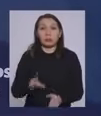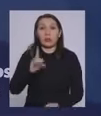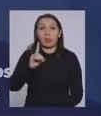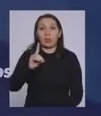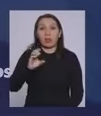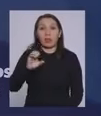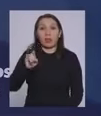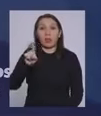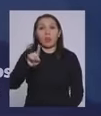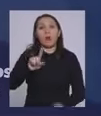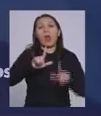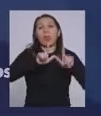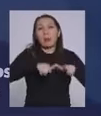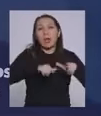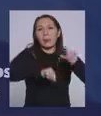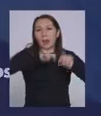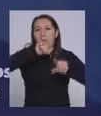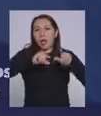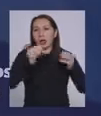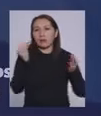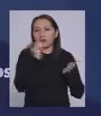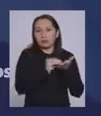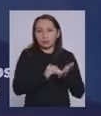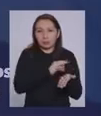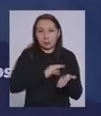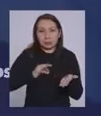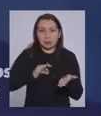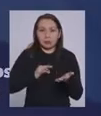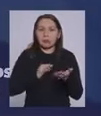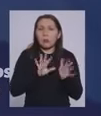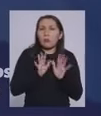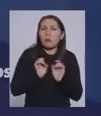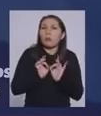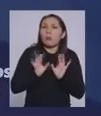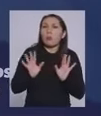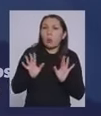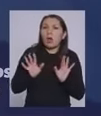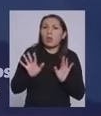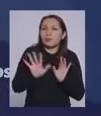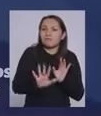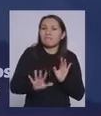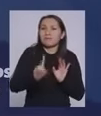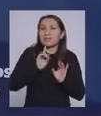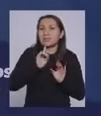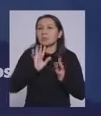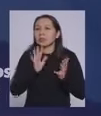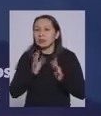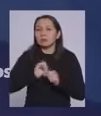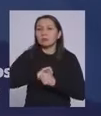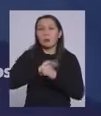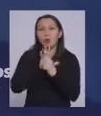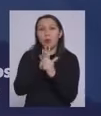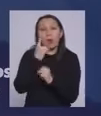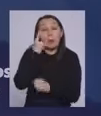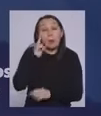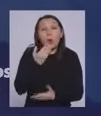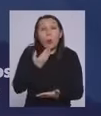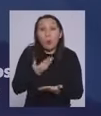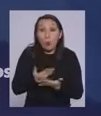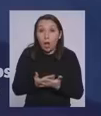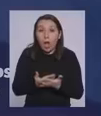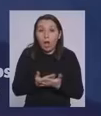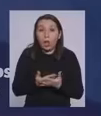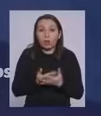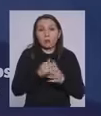DEIS revisa los casos probables o da a conocer los casos probables. Pero cuando dentro de